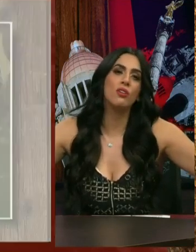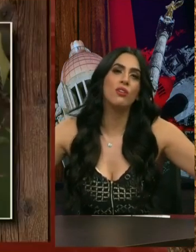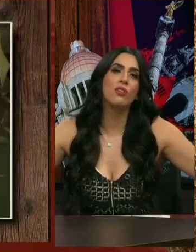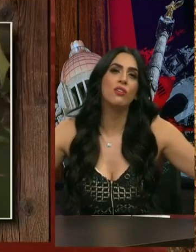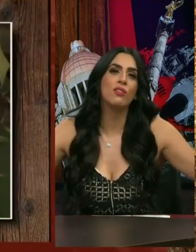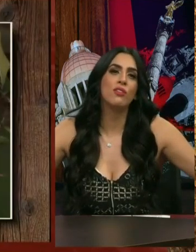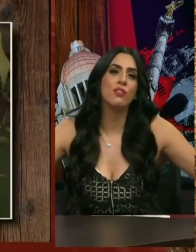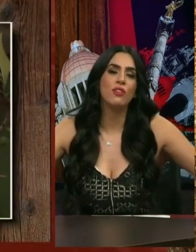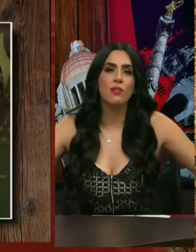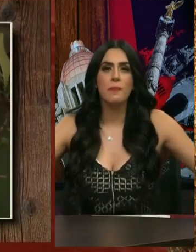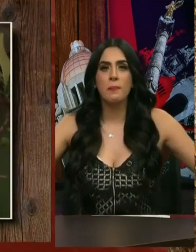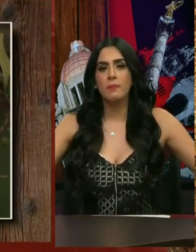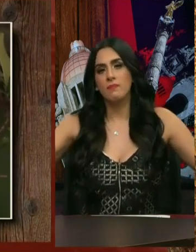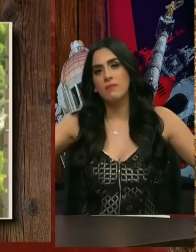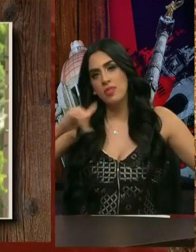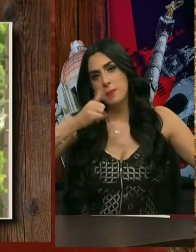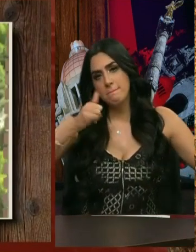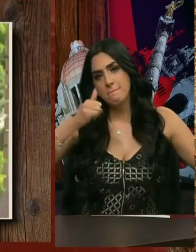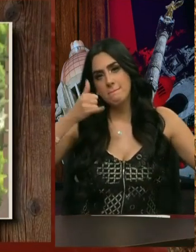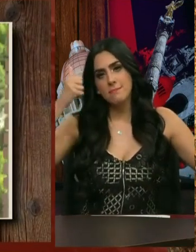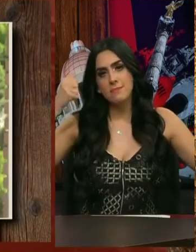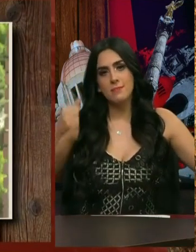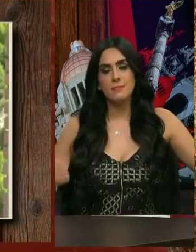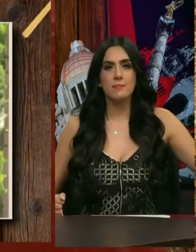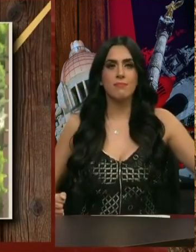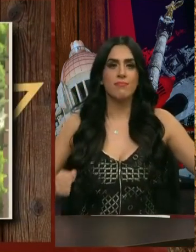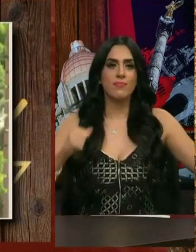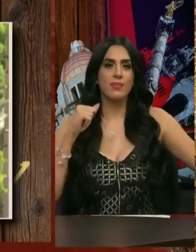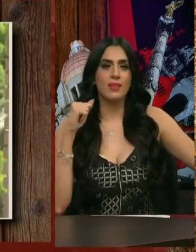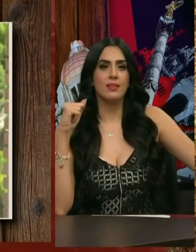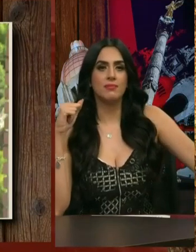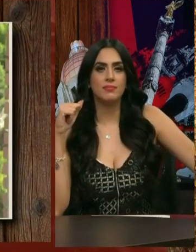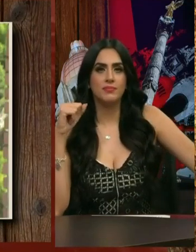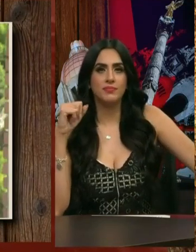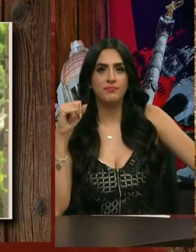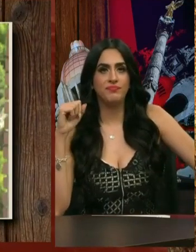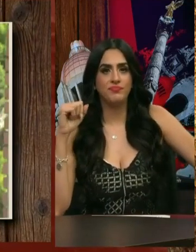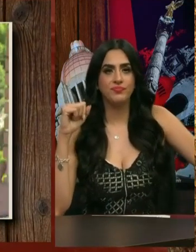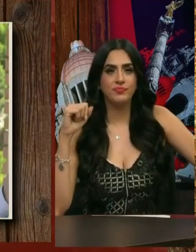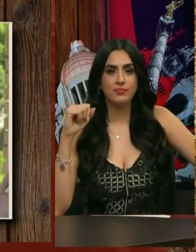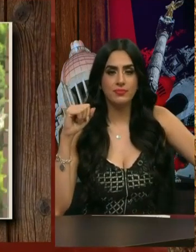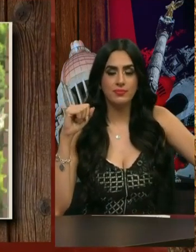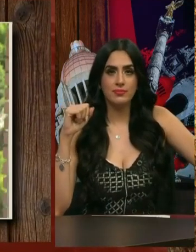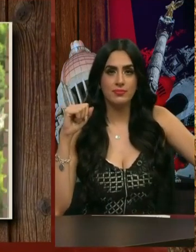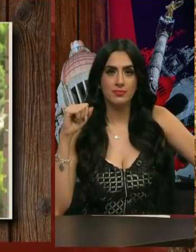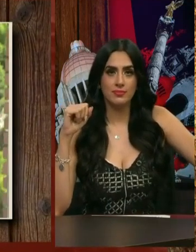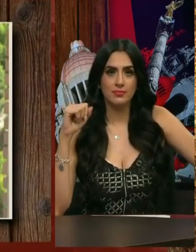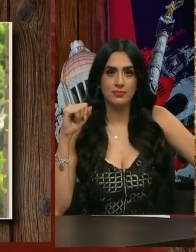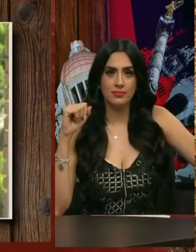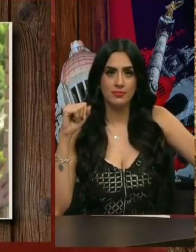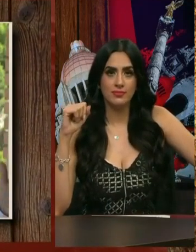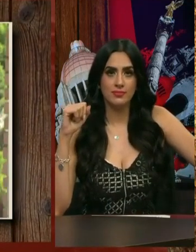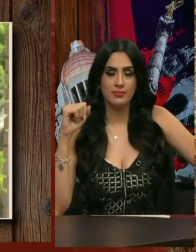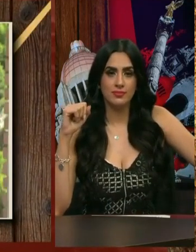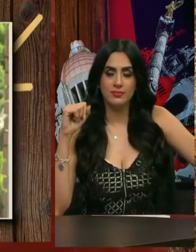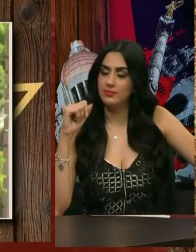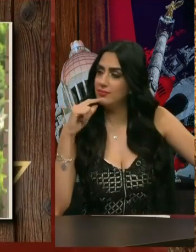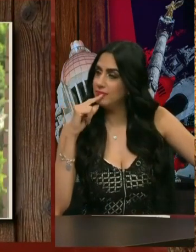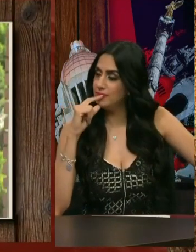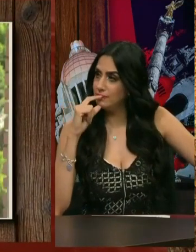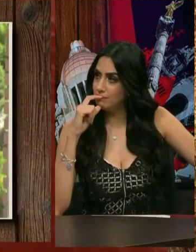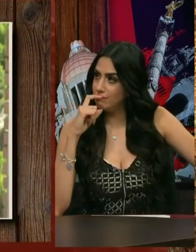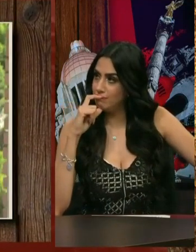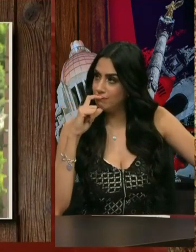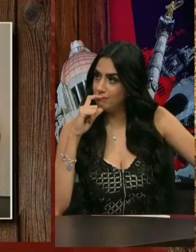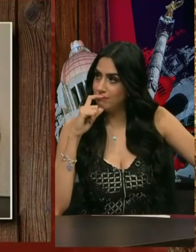no. Seguro hasta un mezcalito le dieron. Le habrán ofrecido, asegura que López Obrador tiene voluntad de ayudar a Michoacán y que